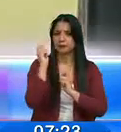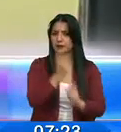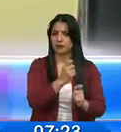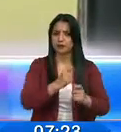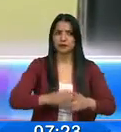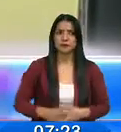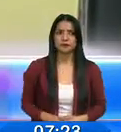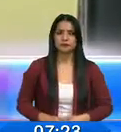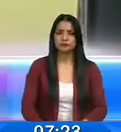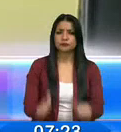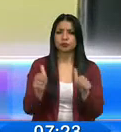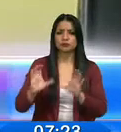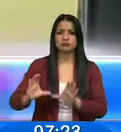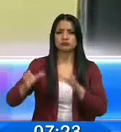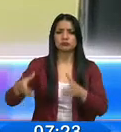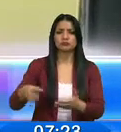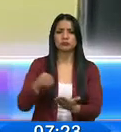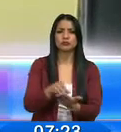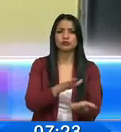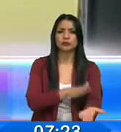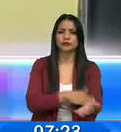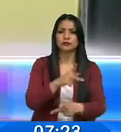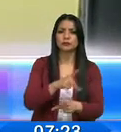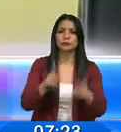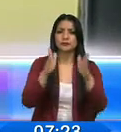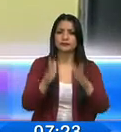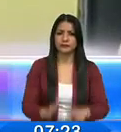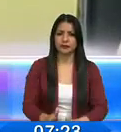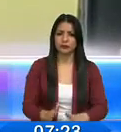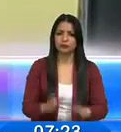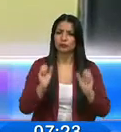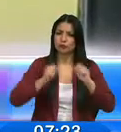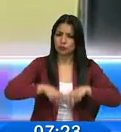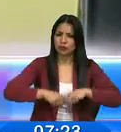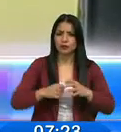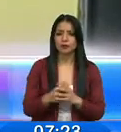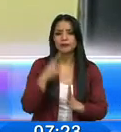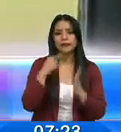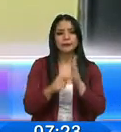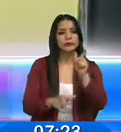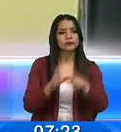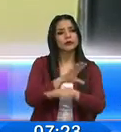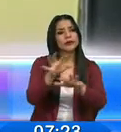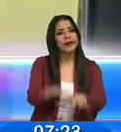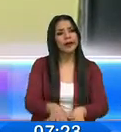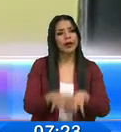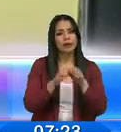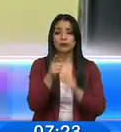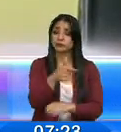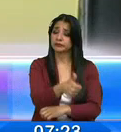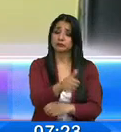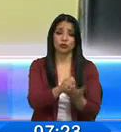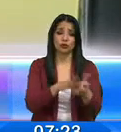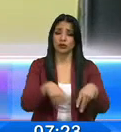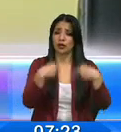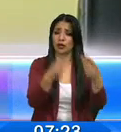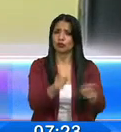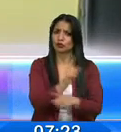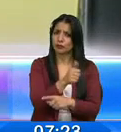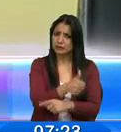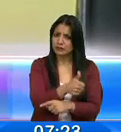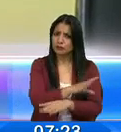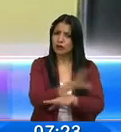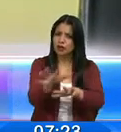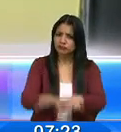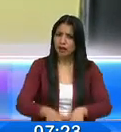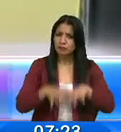buen departamento de proyectos de la prefectura. No se les puede decir a nuestros agricultores que ellos hagan los proyectos. Ellos nacieron para amar la